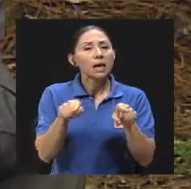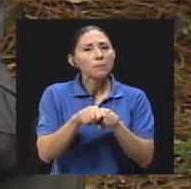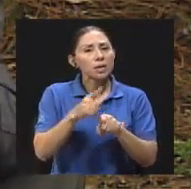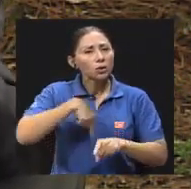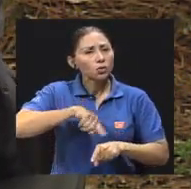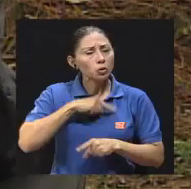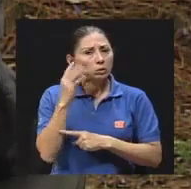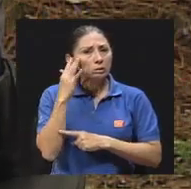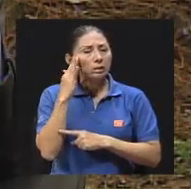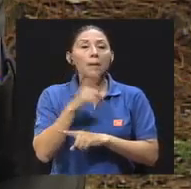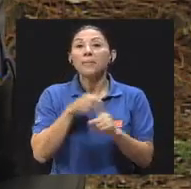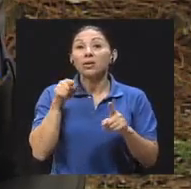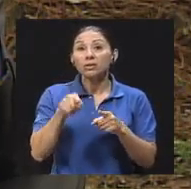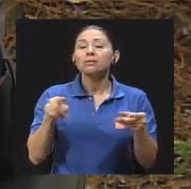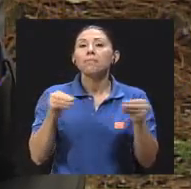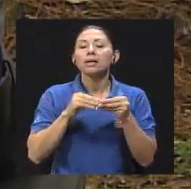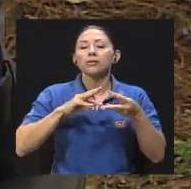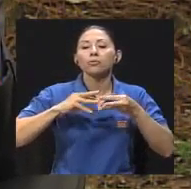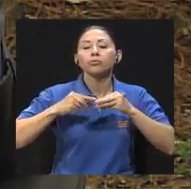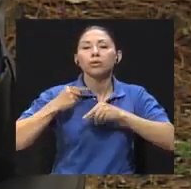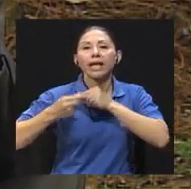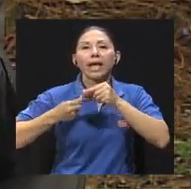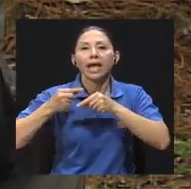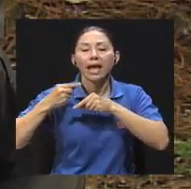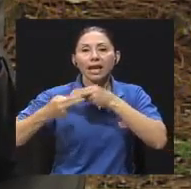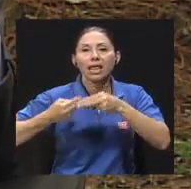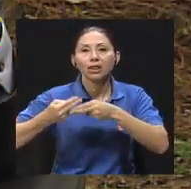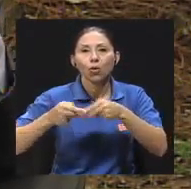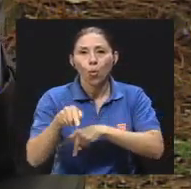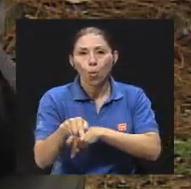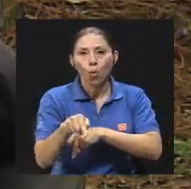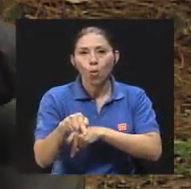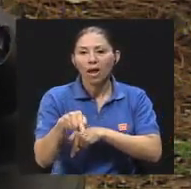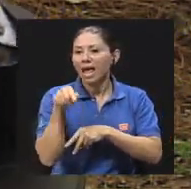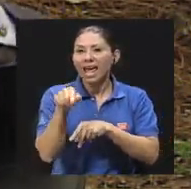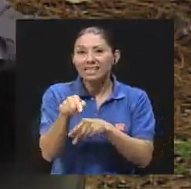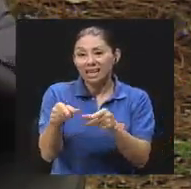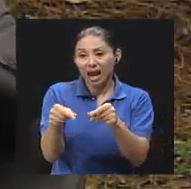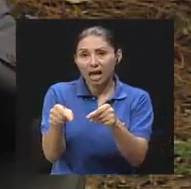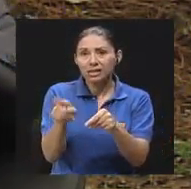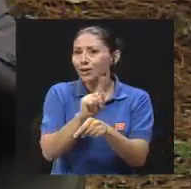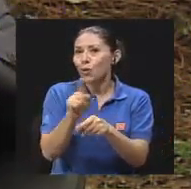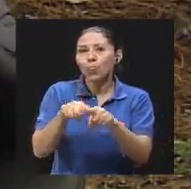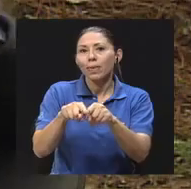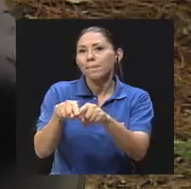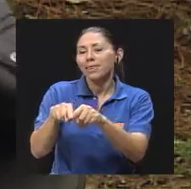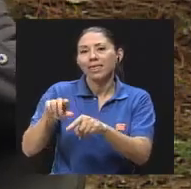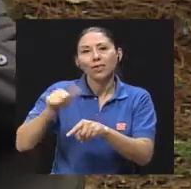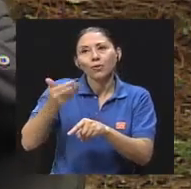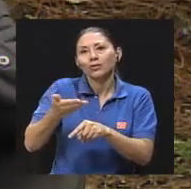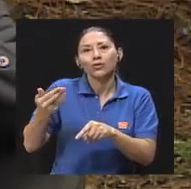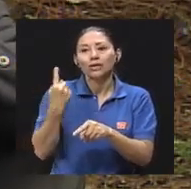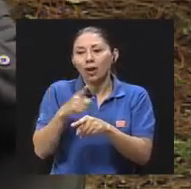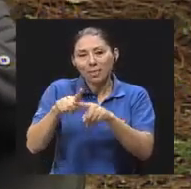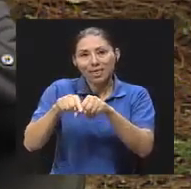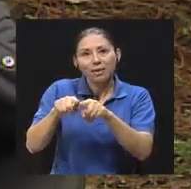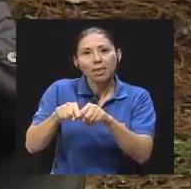también, pero es muy genético, es muy hereditario, que pareciera no depender de otros factores externos, excepto la